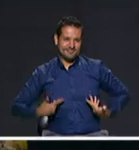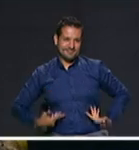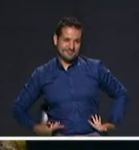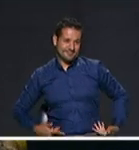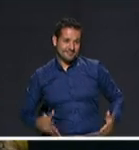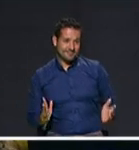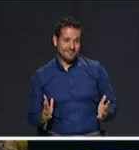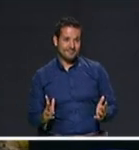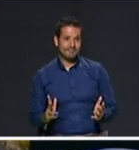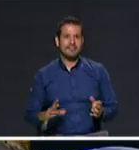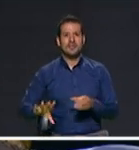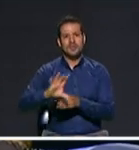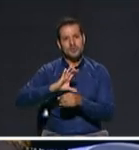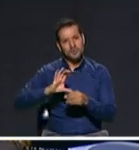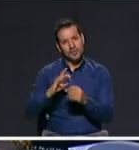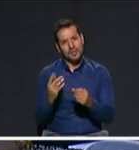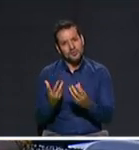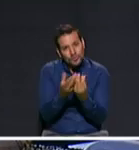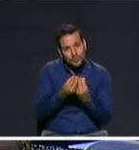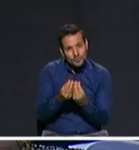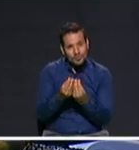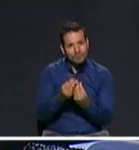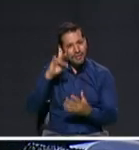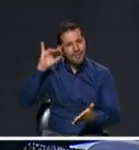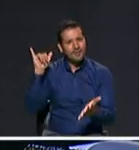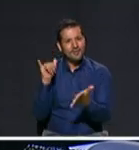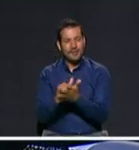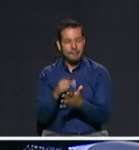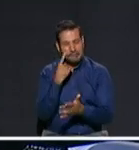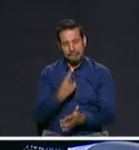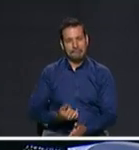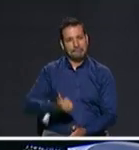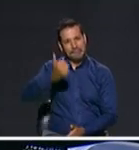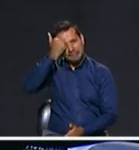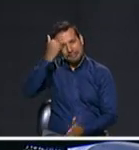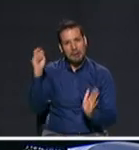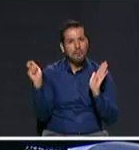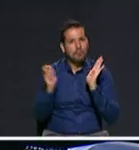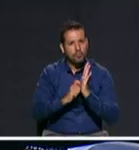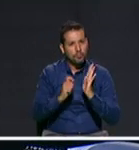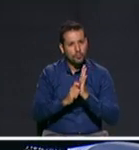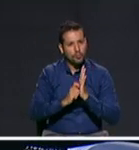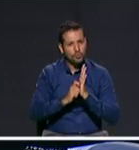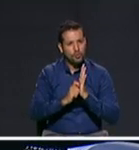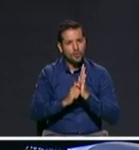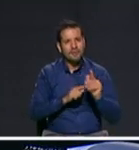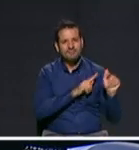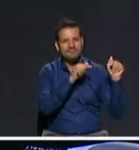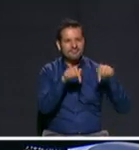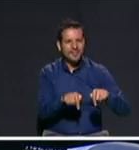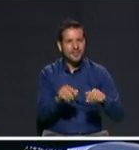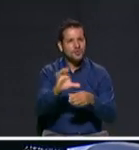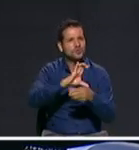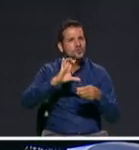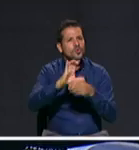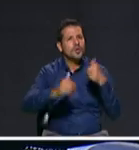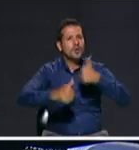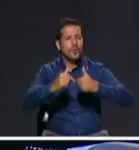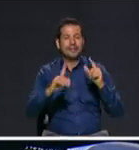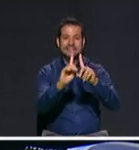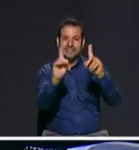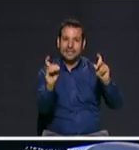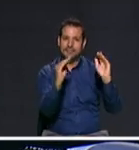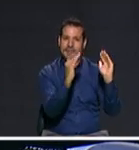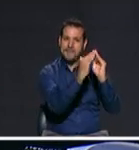bueno nosotros creemos que la principal deuda que tiene este país tiene esta ciudad tiene que ver con el tema de vivienda